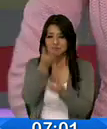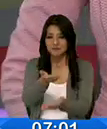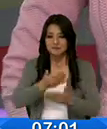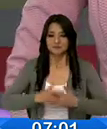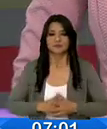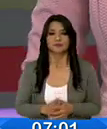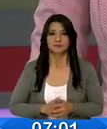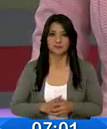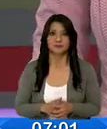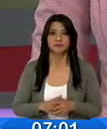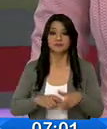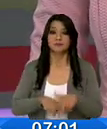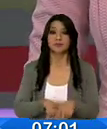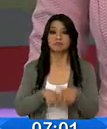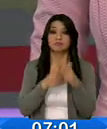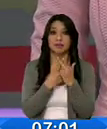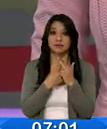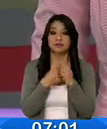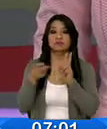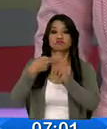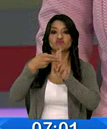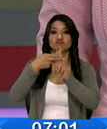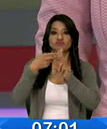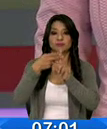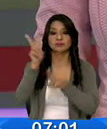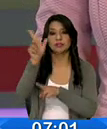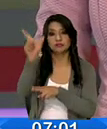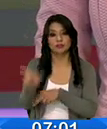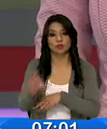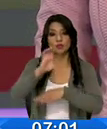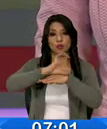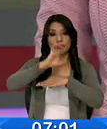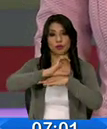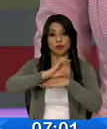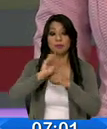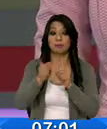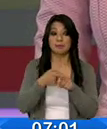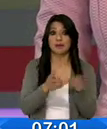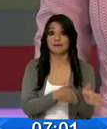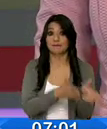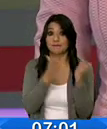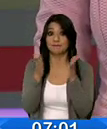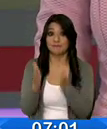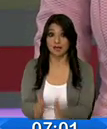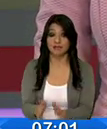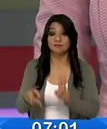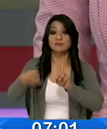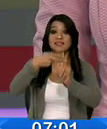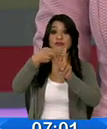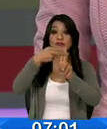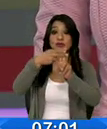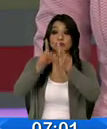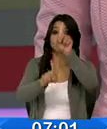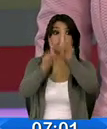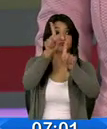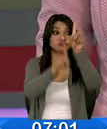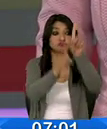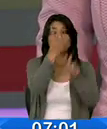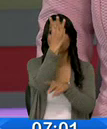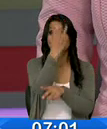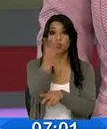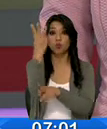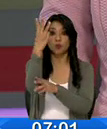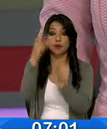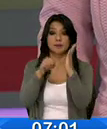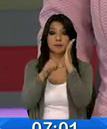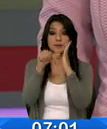Les contamos que inició el registro de ciudadanos venezolanos en Ecuador. En su primera fase, este censo se realizará en línea a través de la página